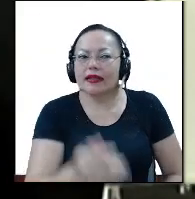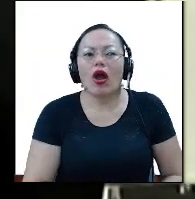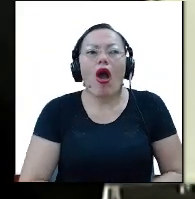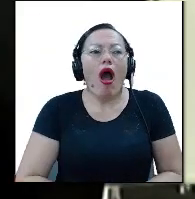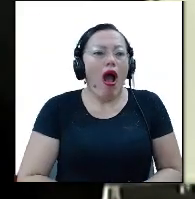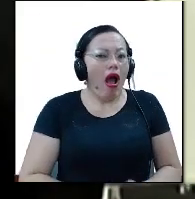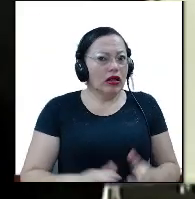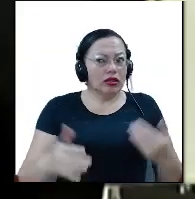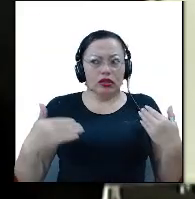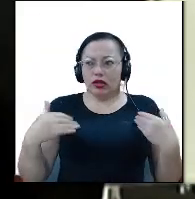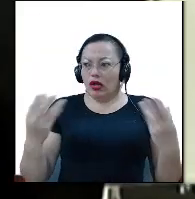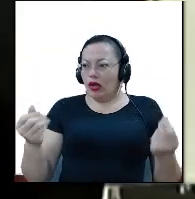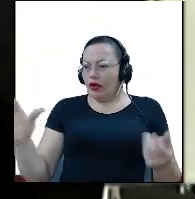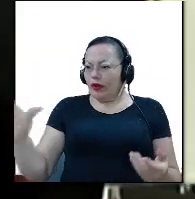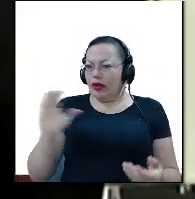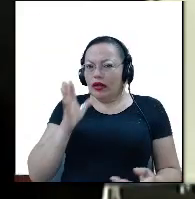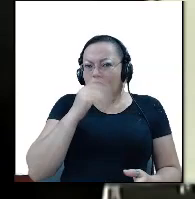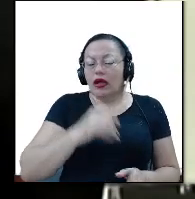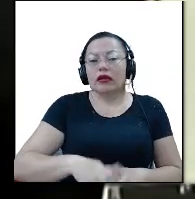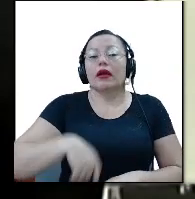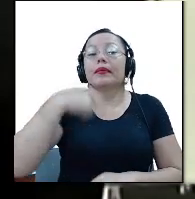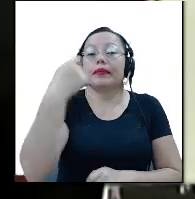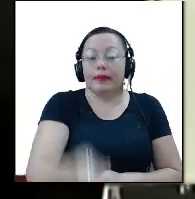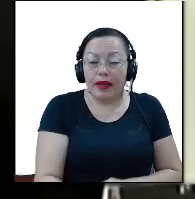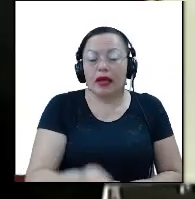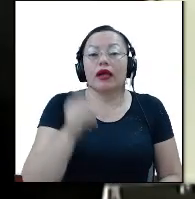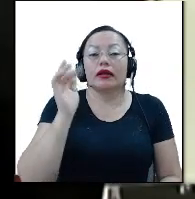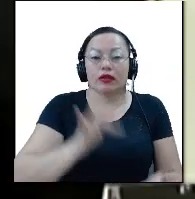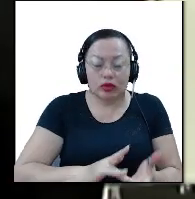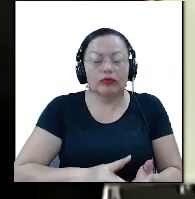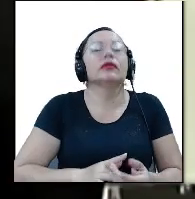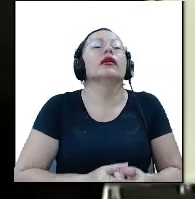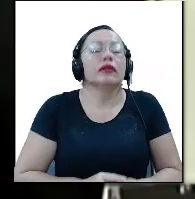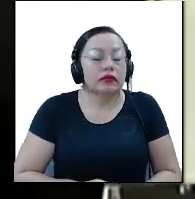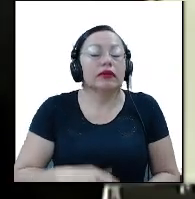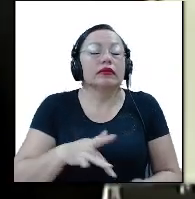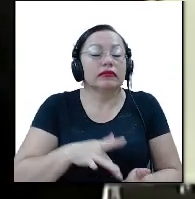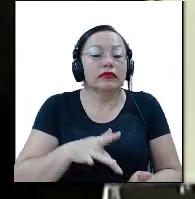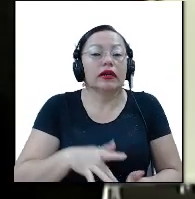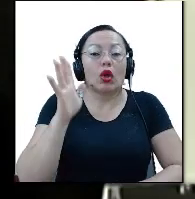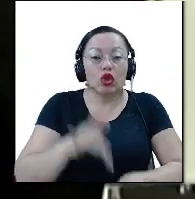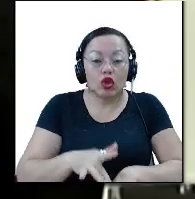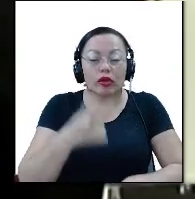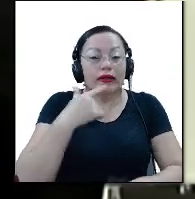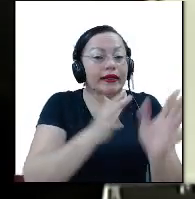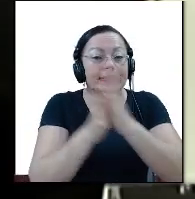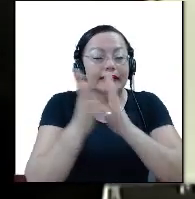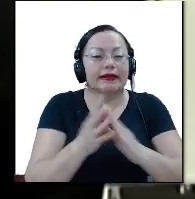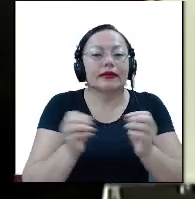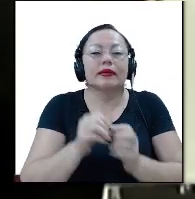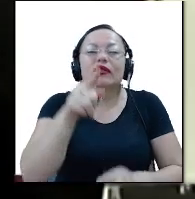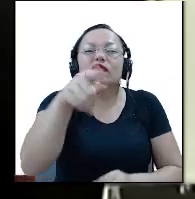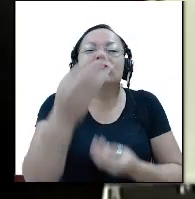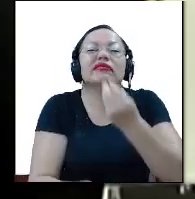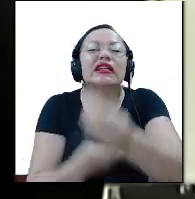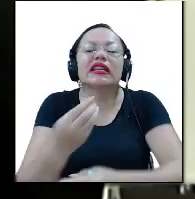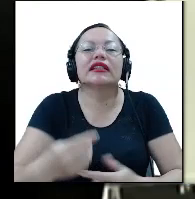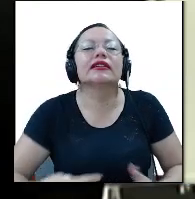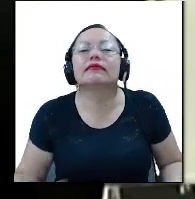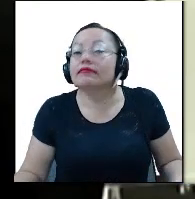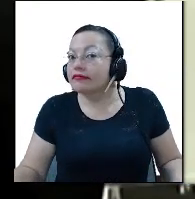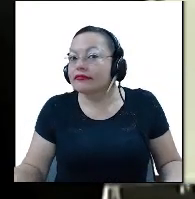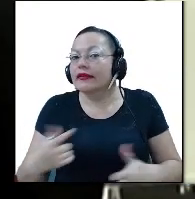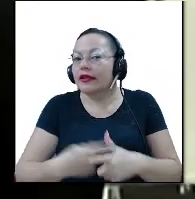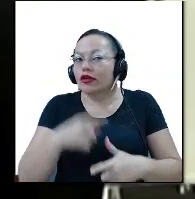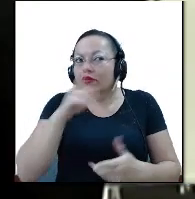cobrar y que no tengan que pagar. No, lo deben pagar y lo tienen que asumir como tal. Entonces, para en ese orden